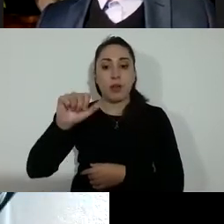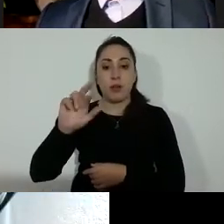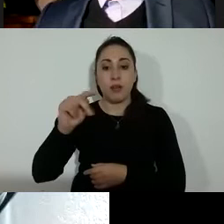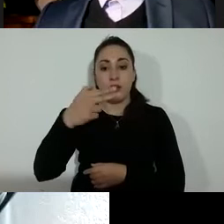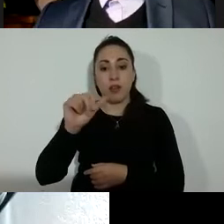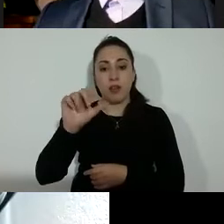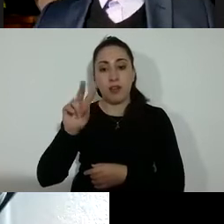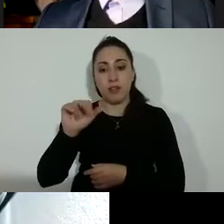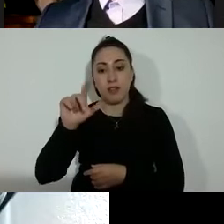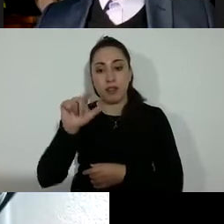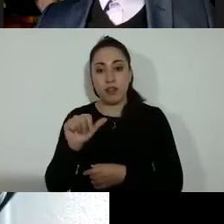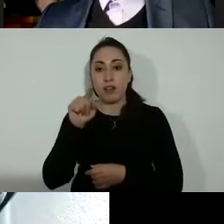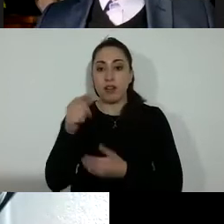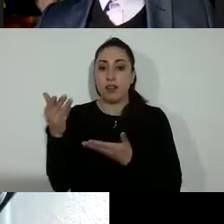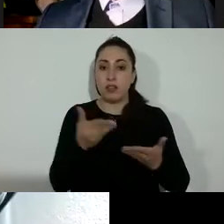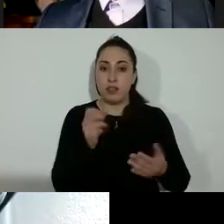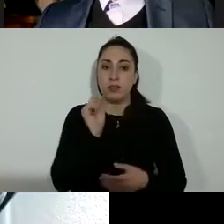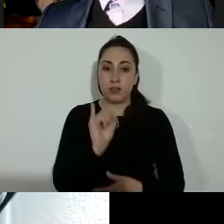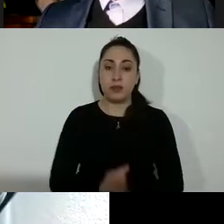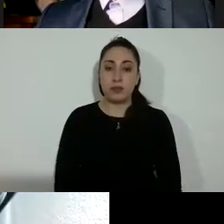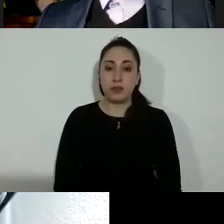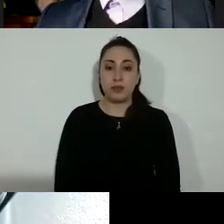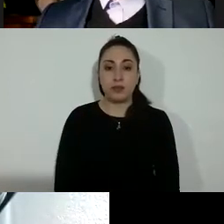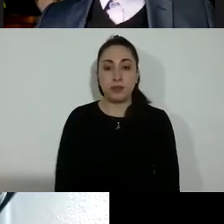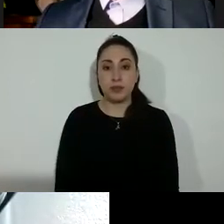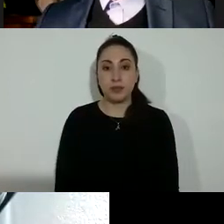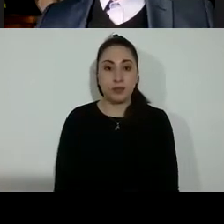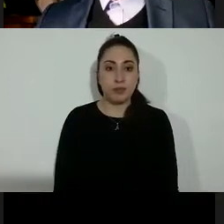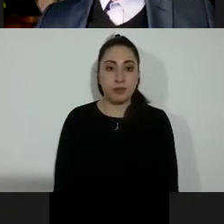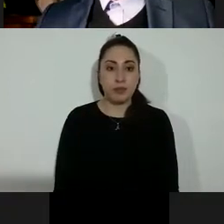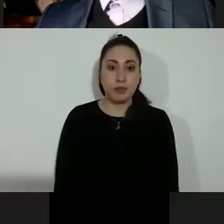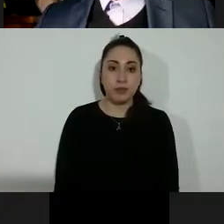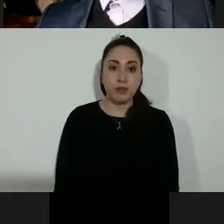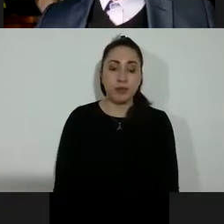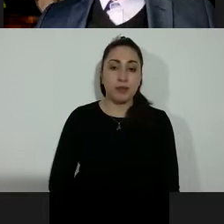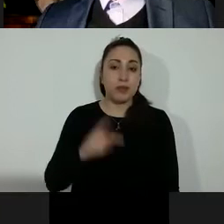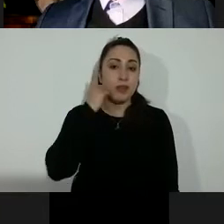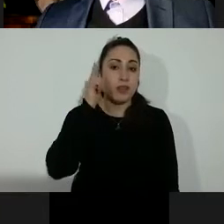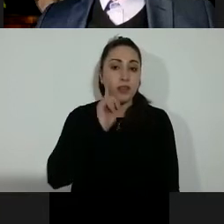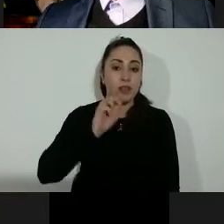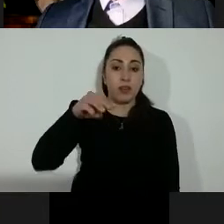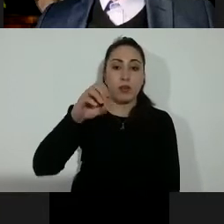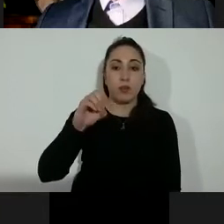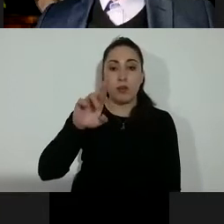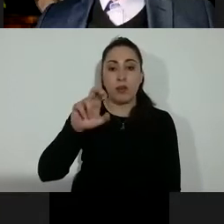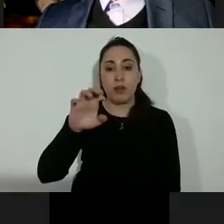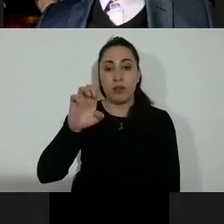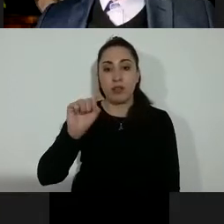Ventura. Marta Ávila, presente. Gracias, diputada. Diputada María Guadalupe Morales Rubio.